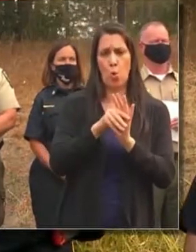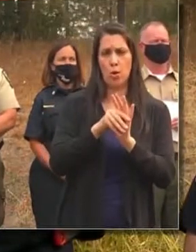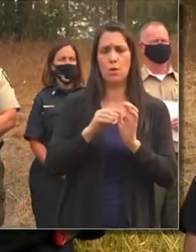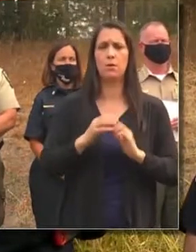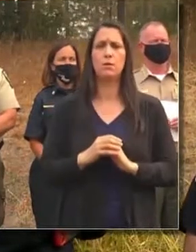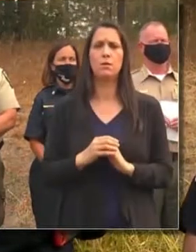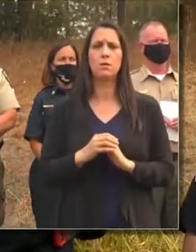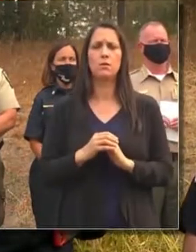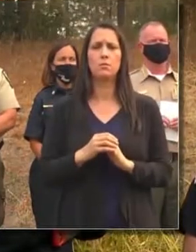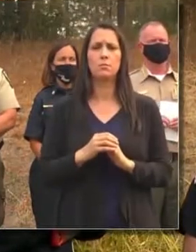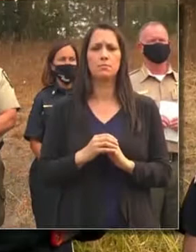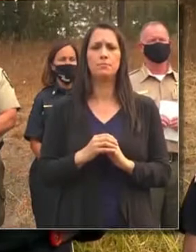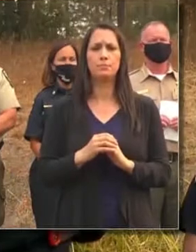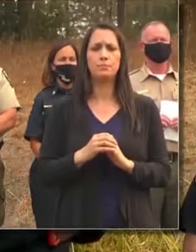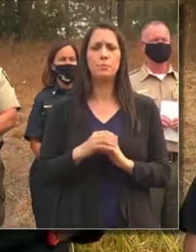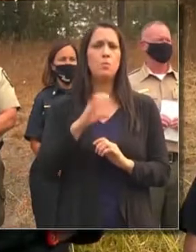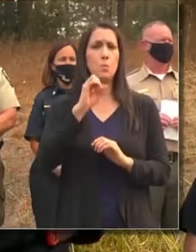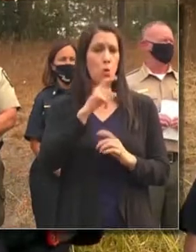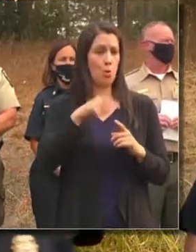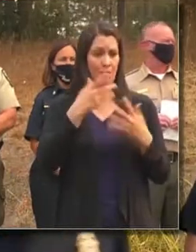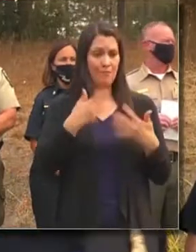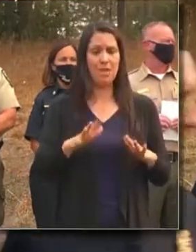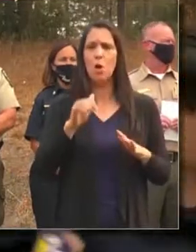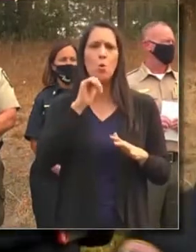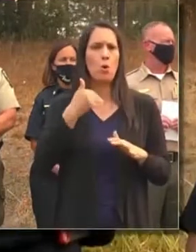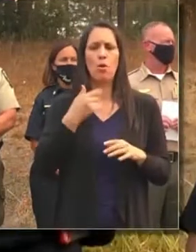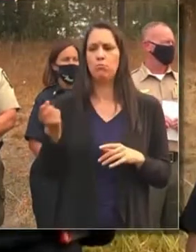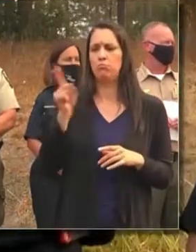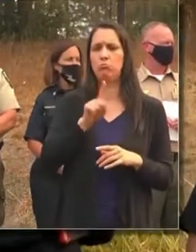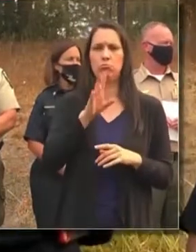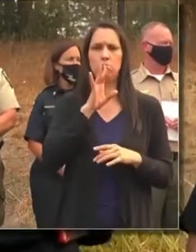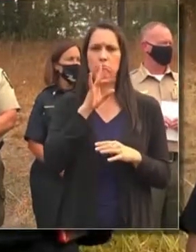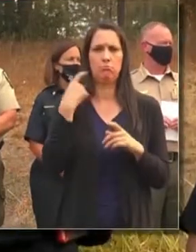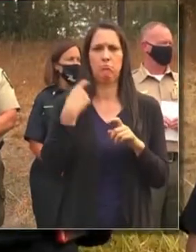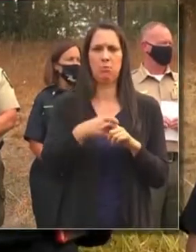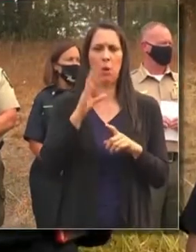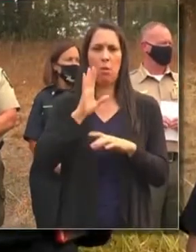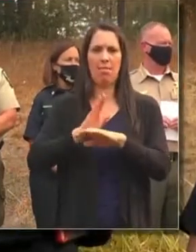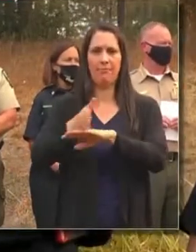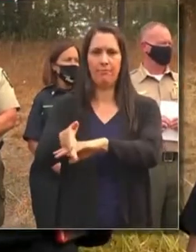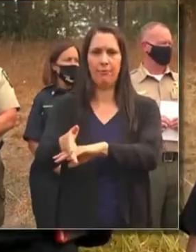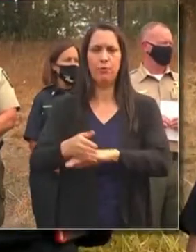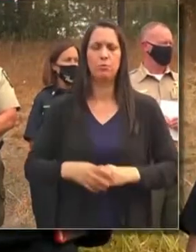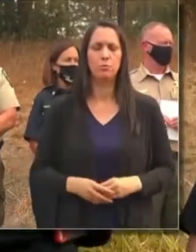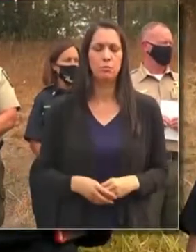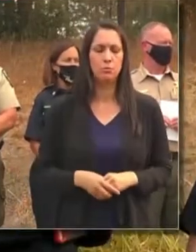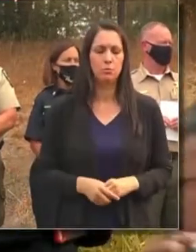así que no habrá una habrá una versión en español a la conclusión de este evento